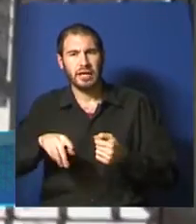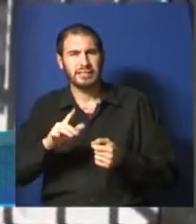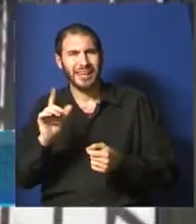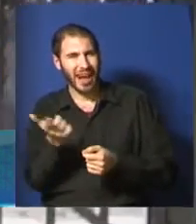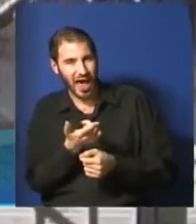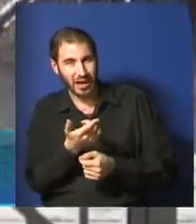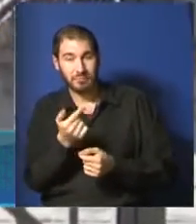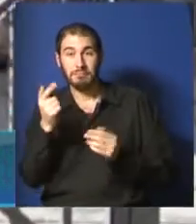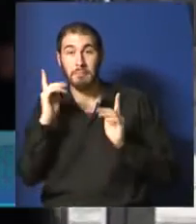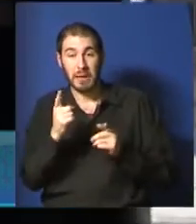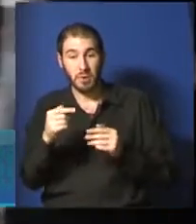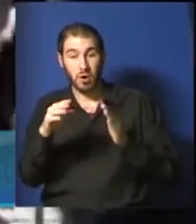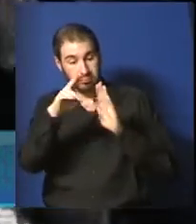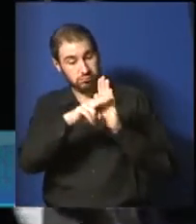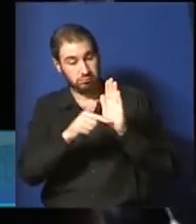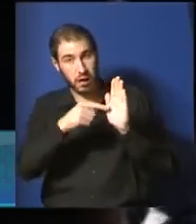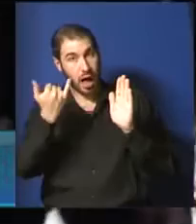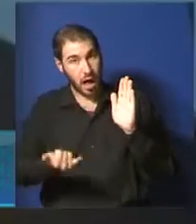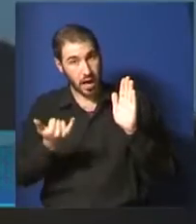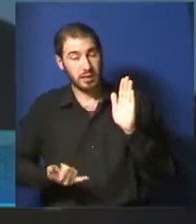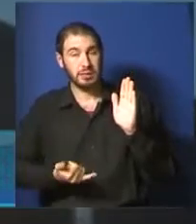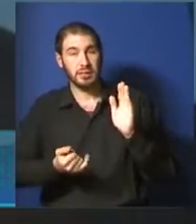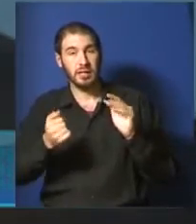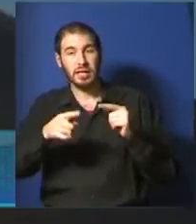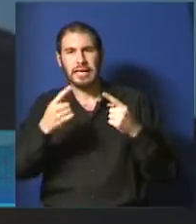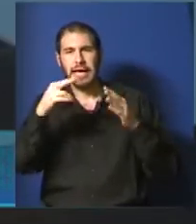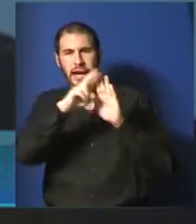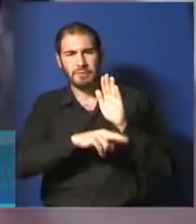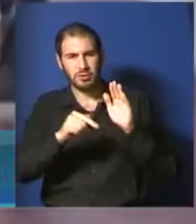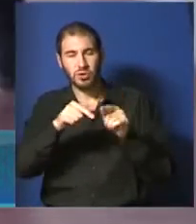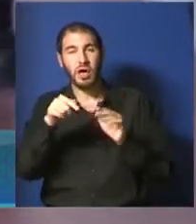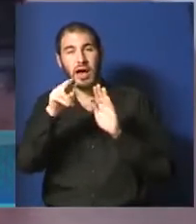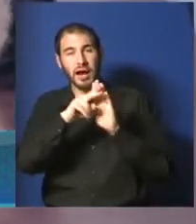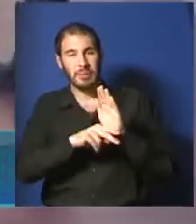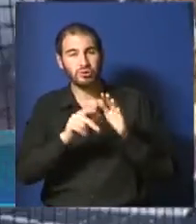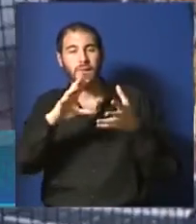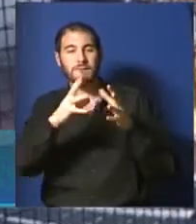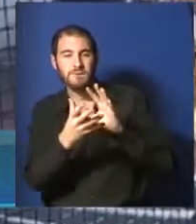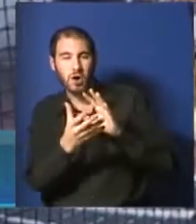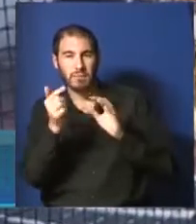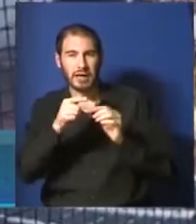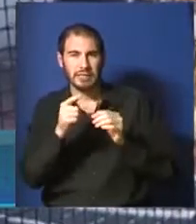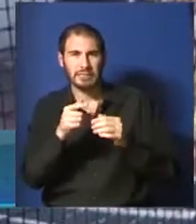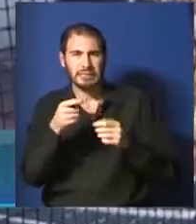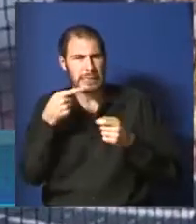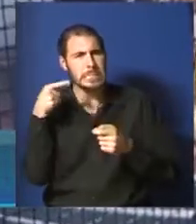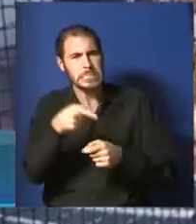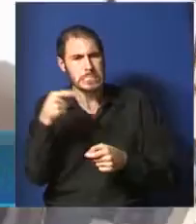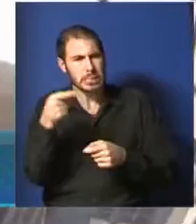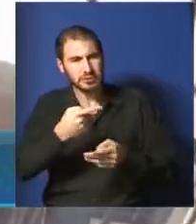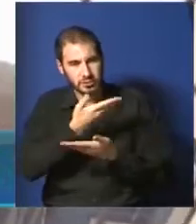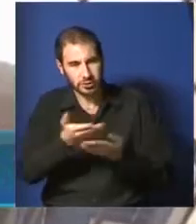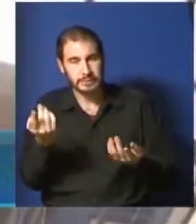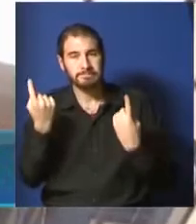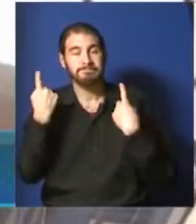excepcional y como lo dice nuestro código. Es decir, no puede ser la regla, es la regla en un sistema inquisitivo. Pero